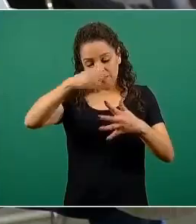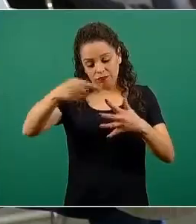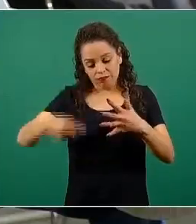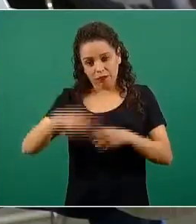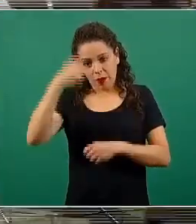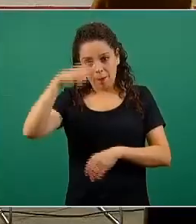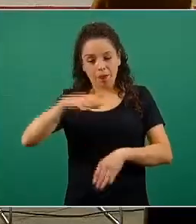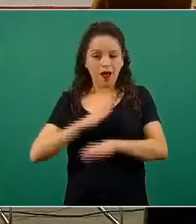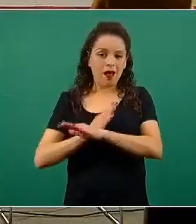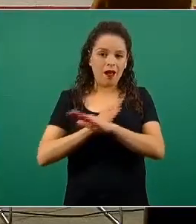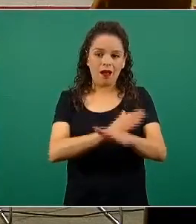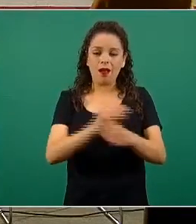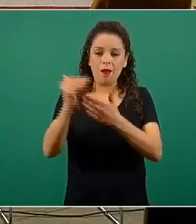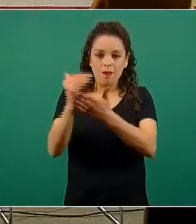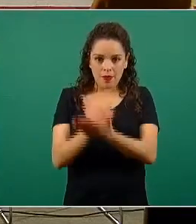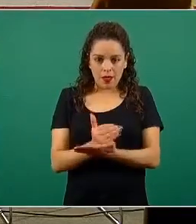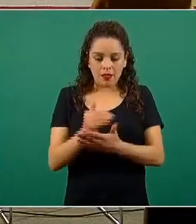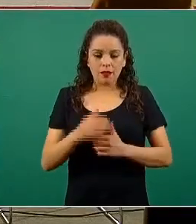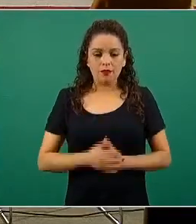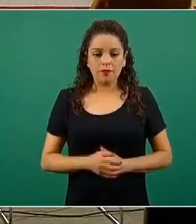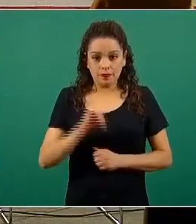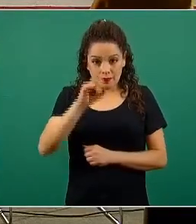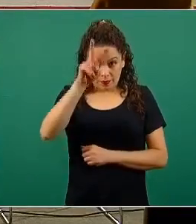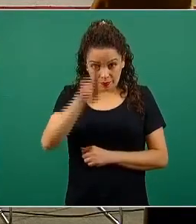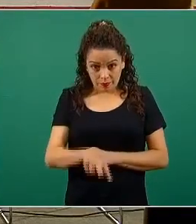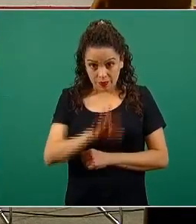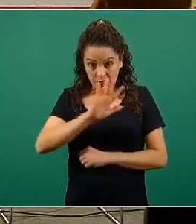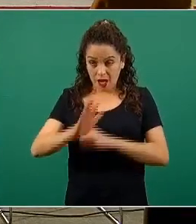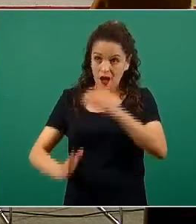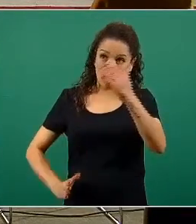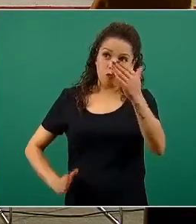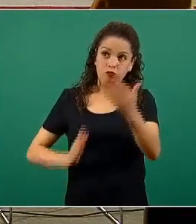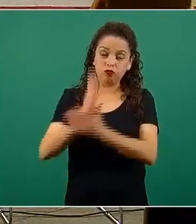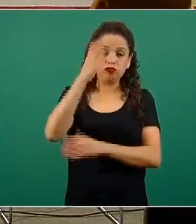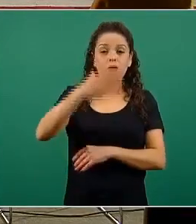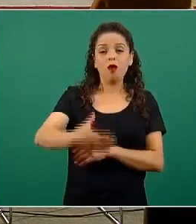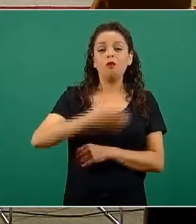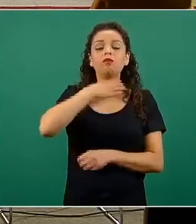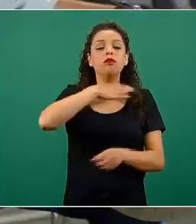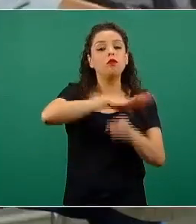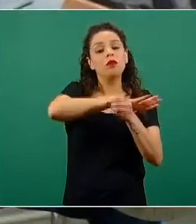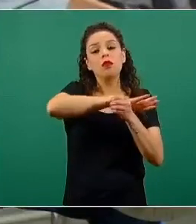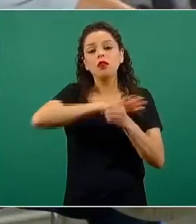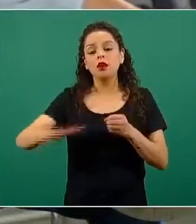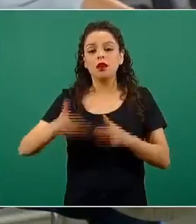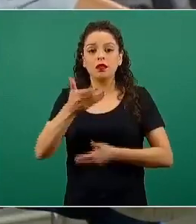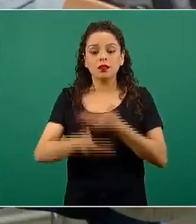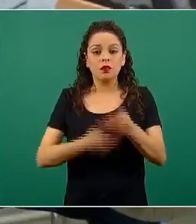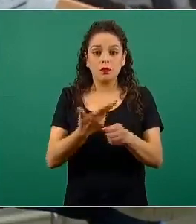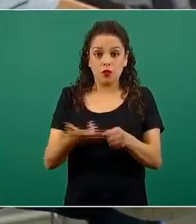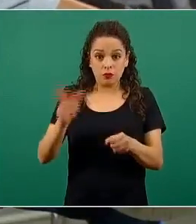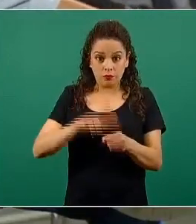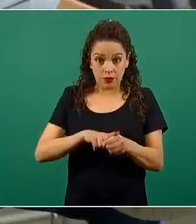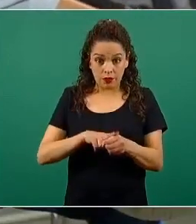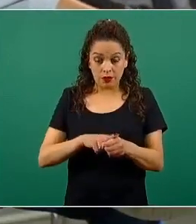así, doctor? ¿Sí fuimos rebasados en los servicios y la mortalidad es un reflejo de